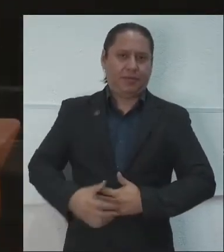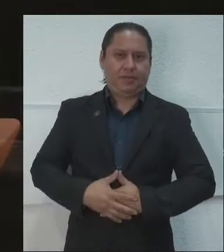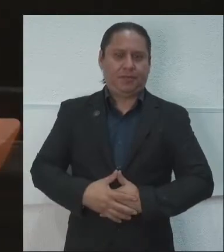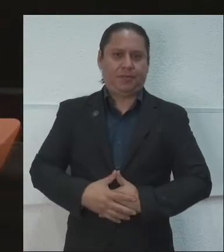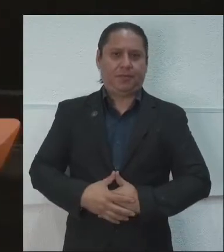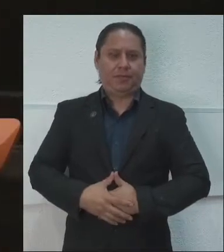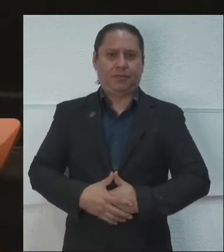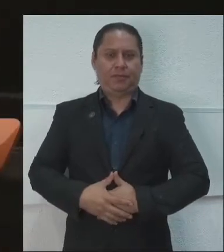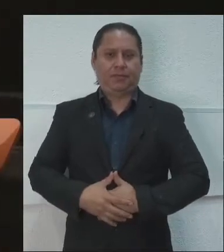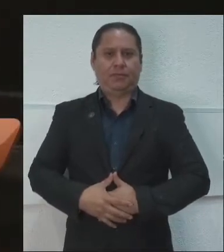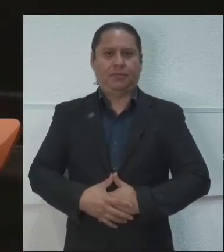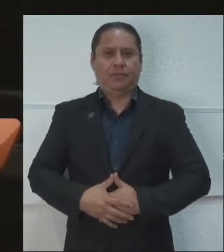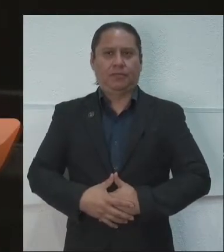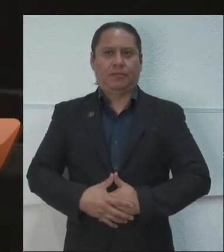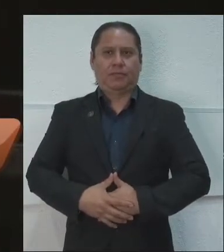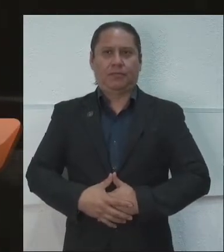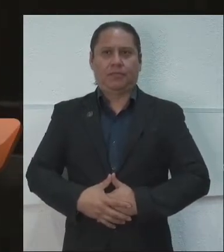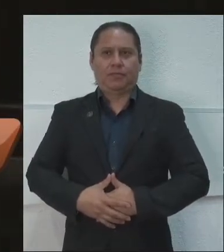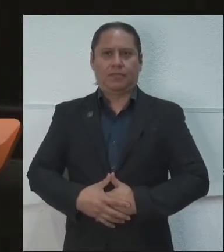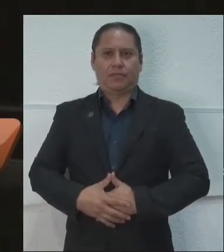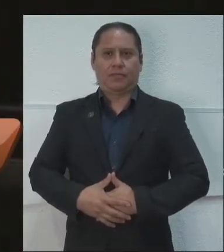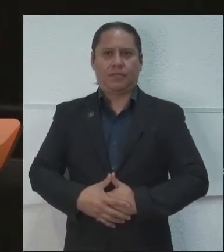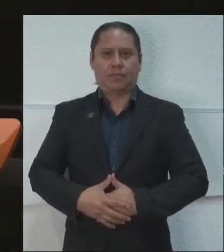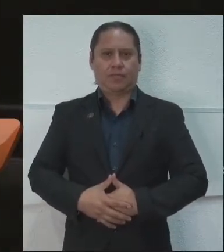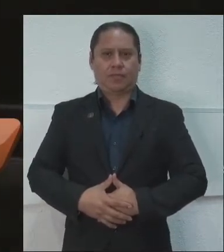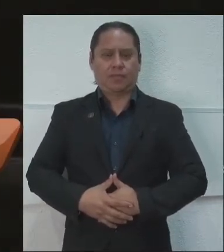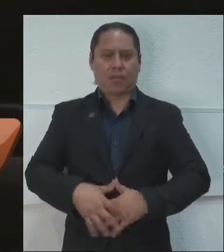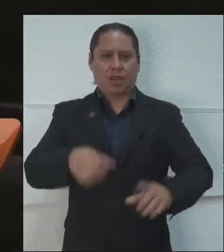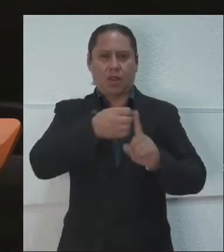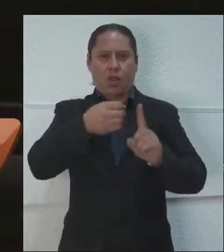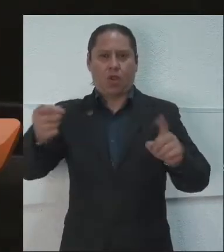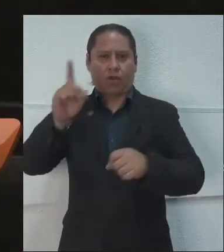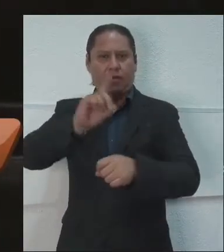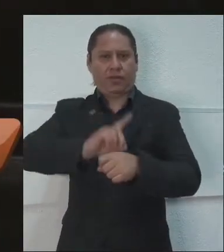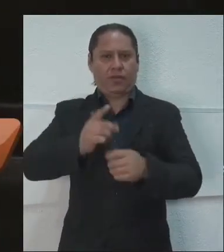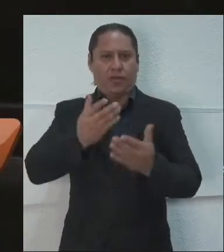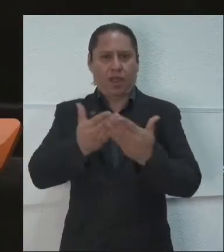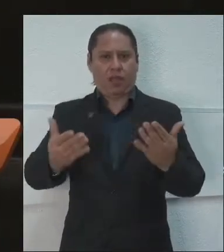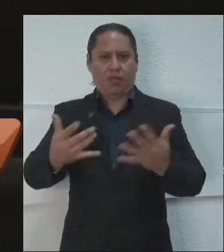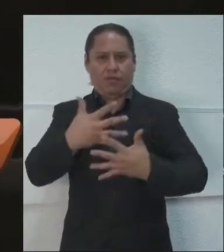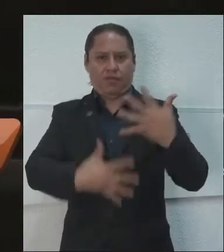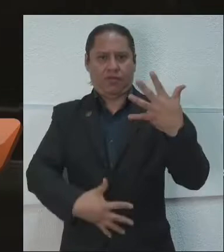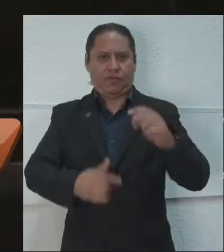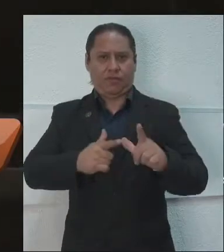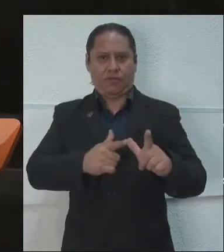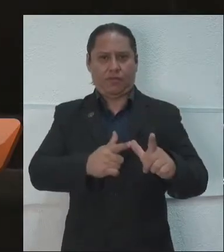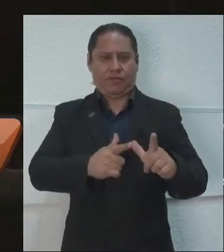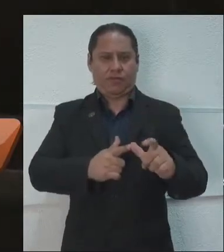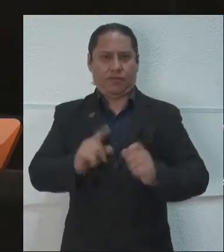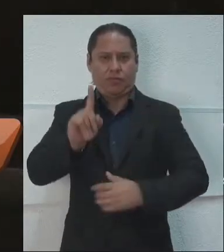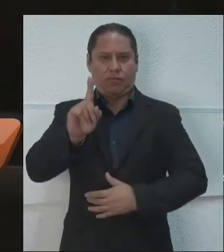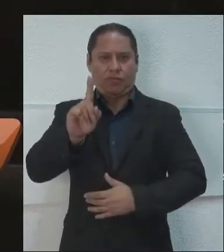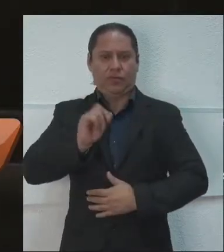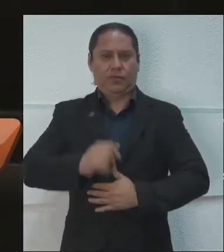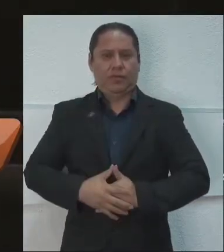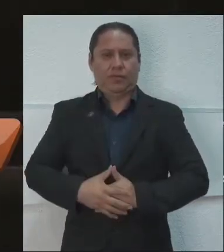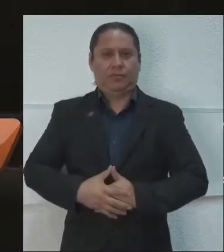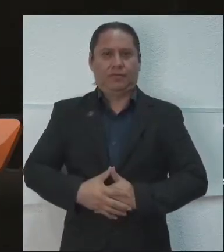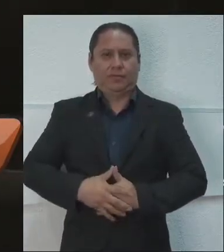a sus componentes AIG. El orden del día de la presente sesión ordinaria es el siguiente. Primer